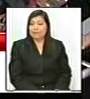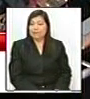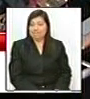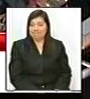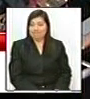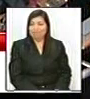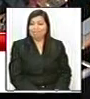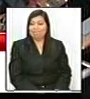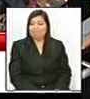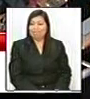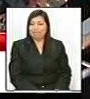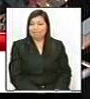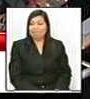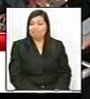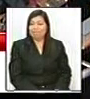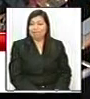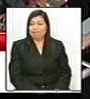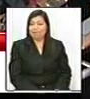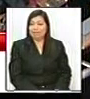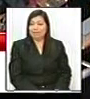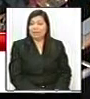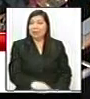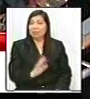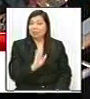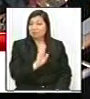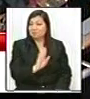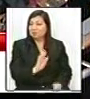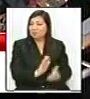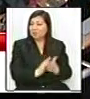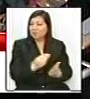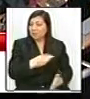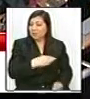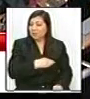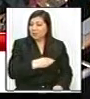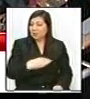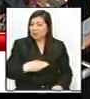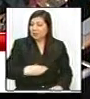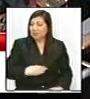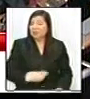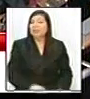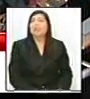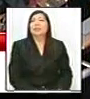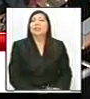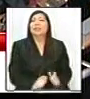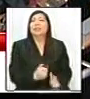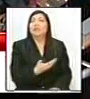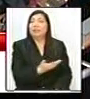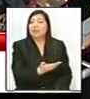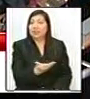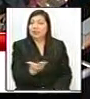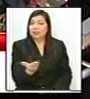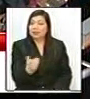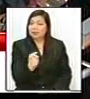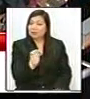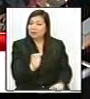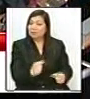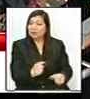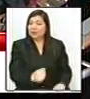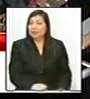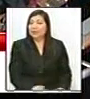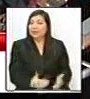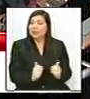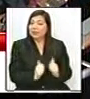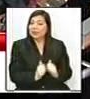Muchas gracias, señor presidente. Por su intermedio, saludarle al señor ministro, los señores congresistas y los funcionarios que